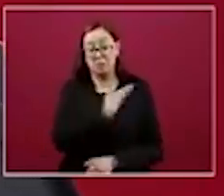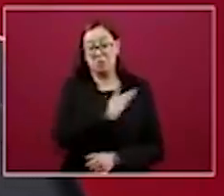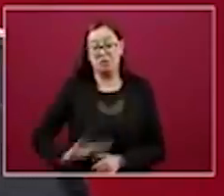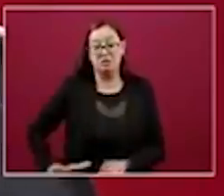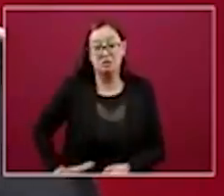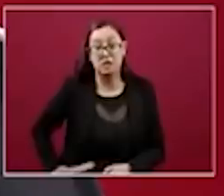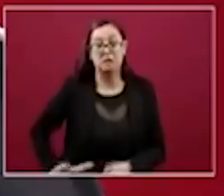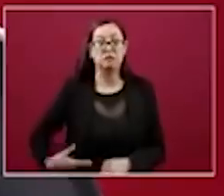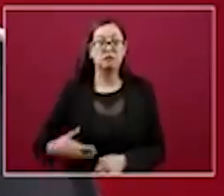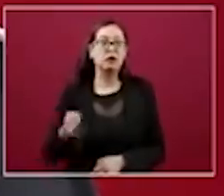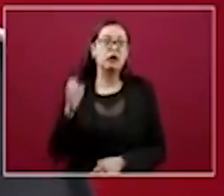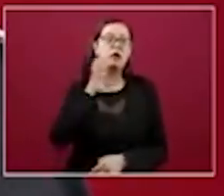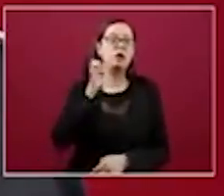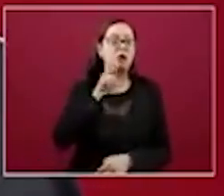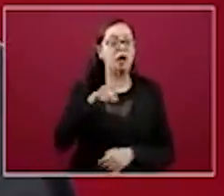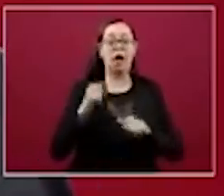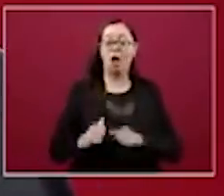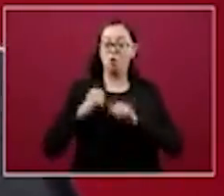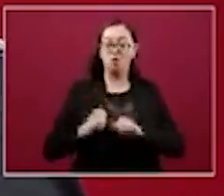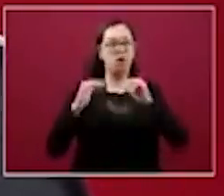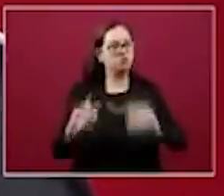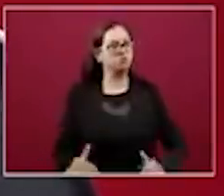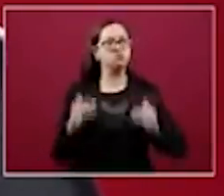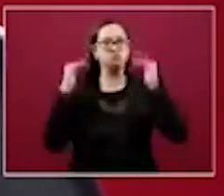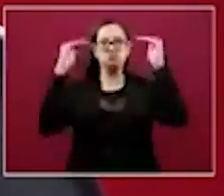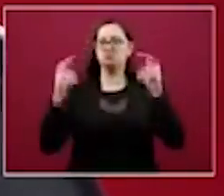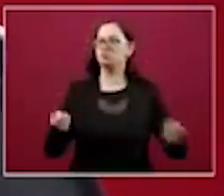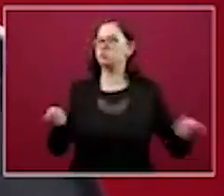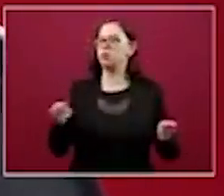presidente. Quiero decirles que esto ya cambió.